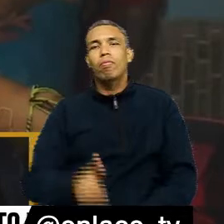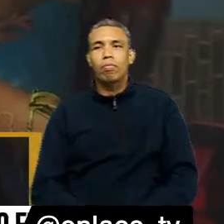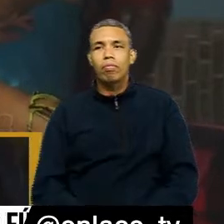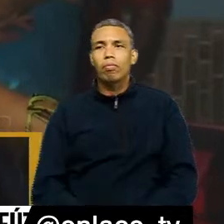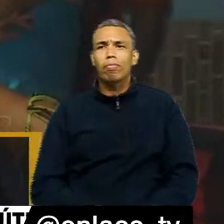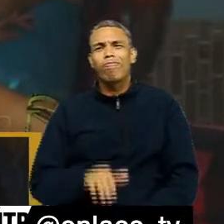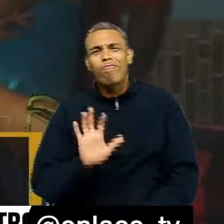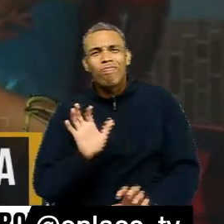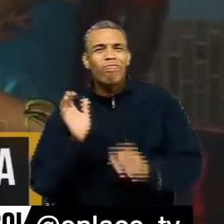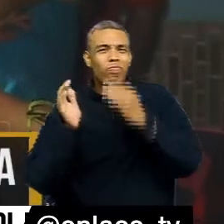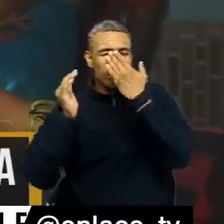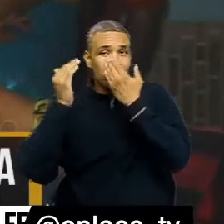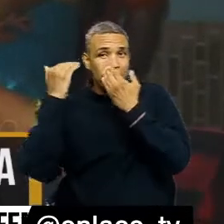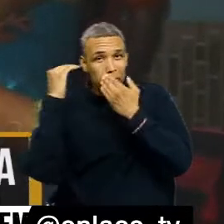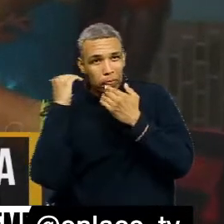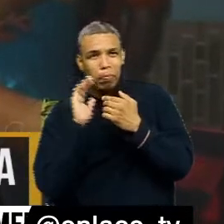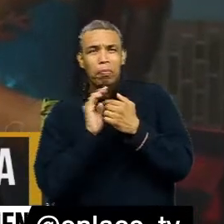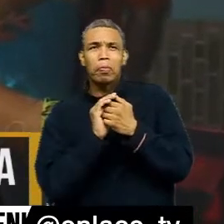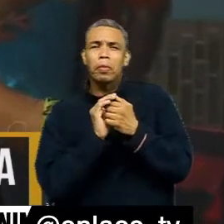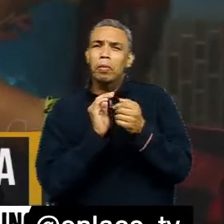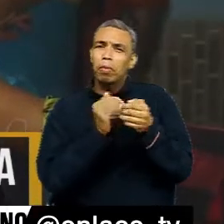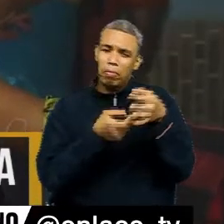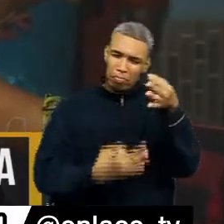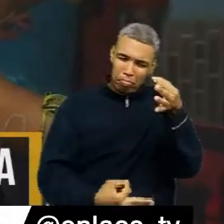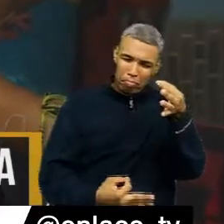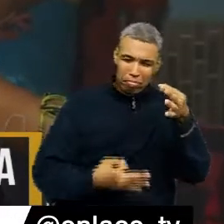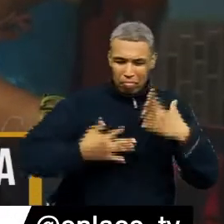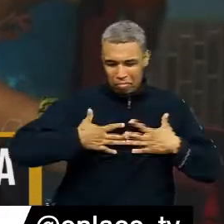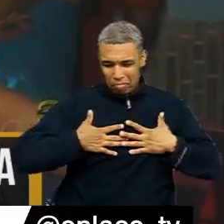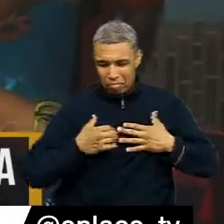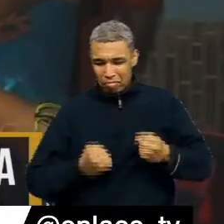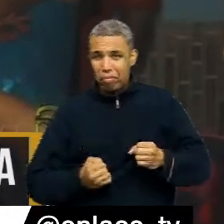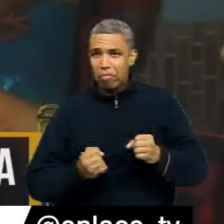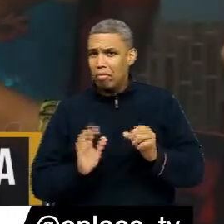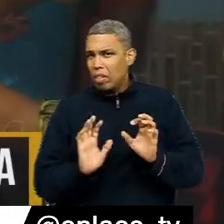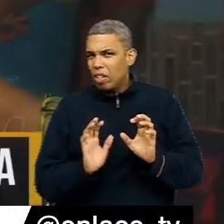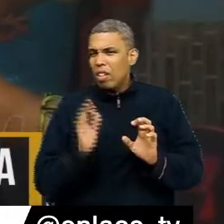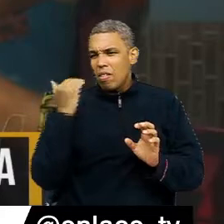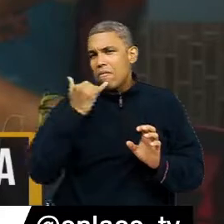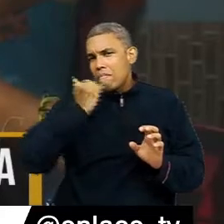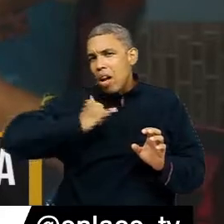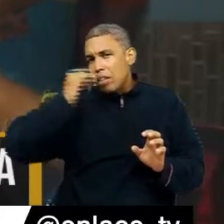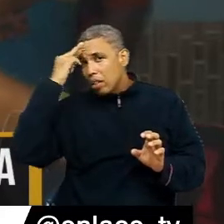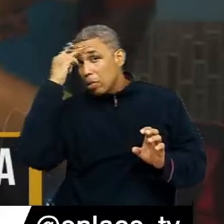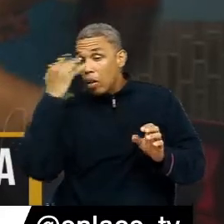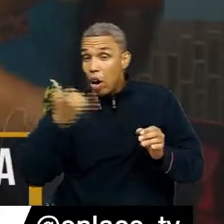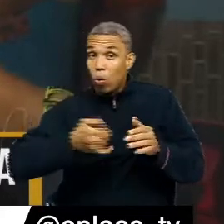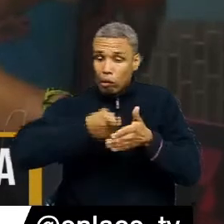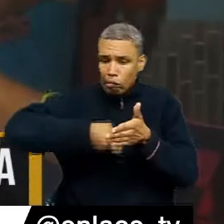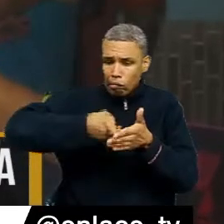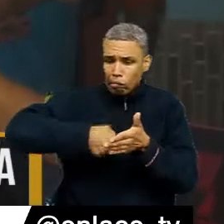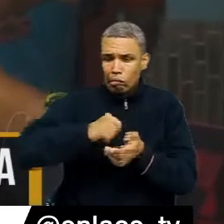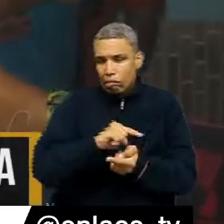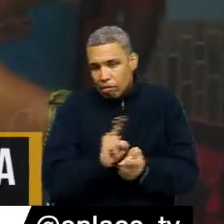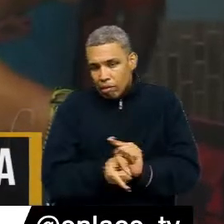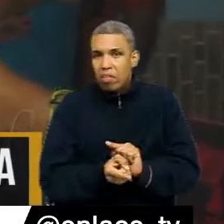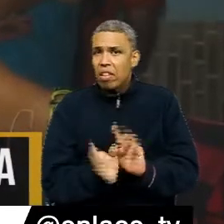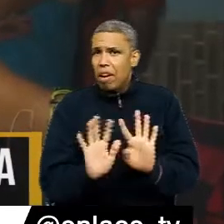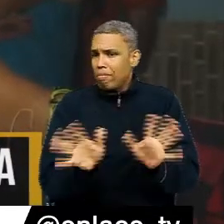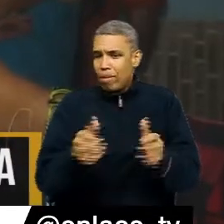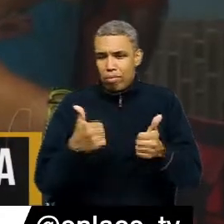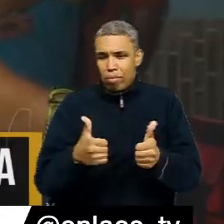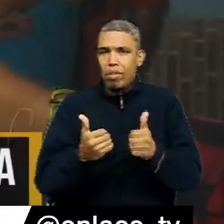construcciones, rogando a Dios que esta modificación que tenemos ahorita sea efectiva para que ya de entre